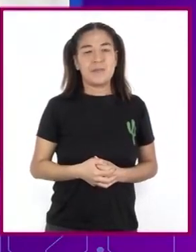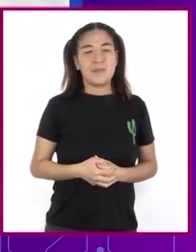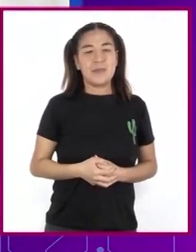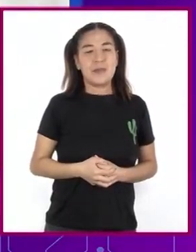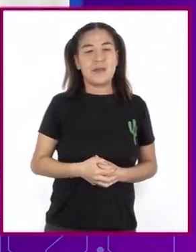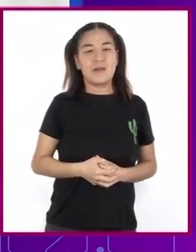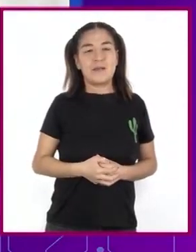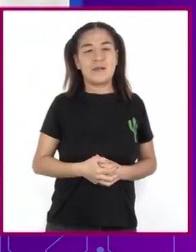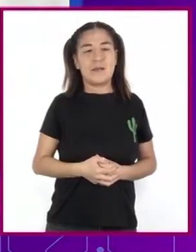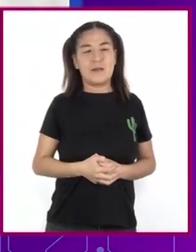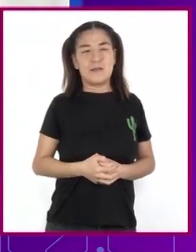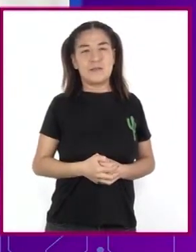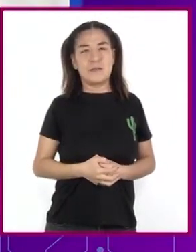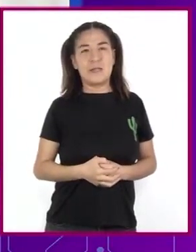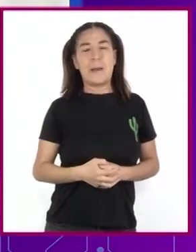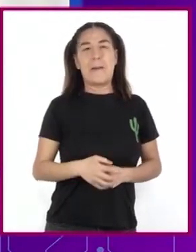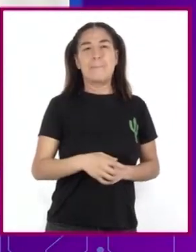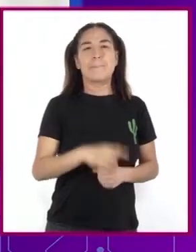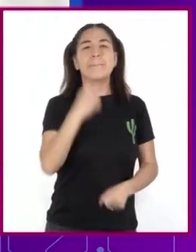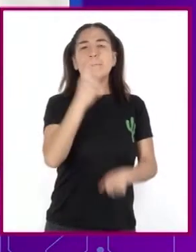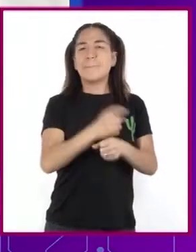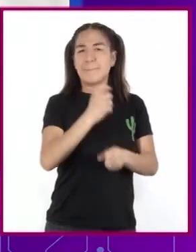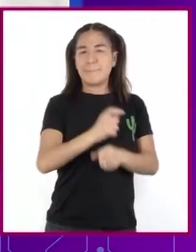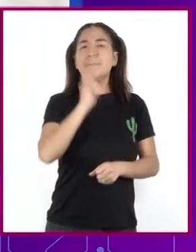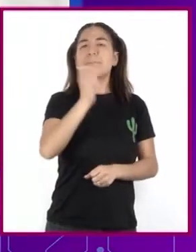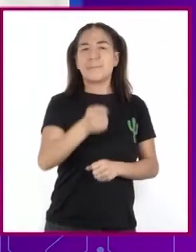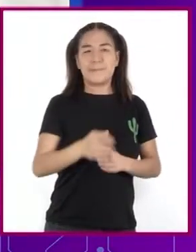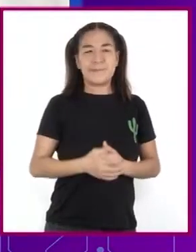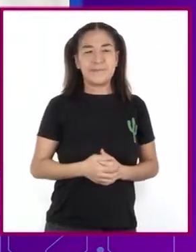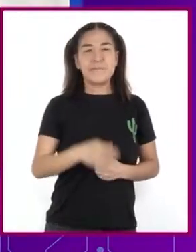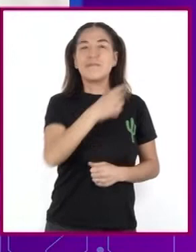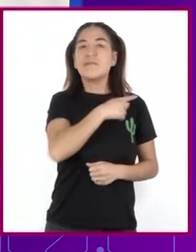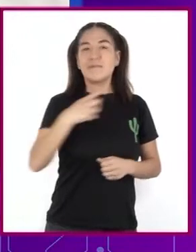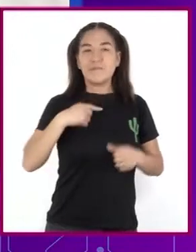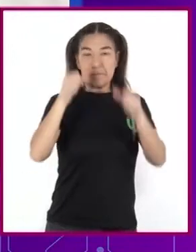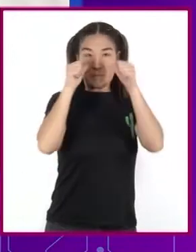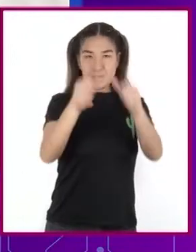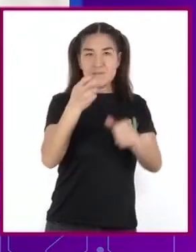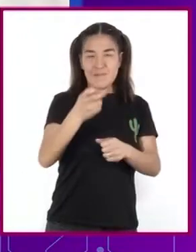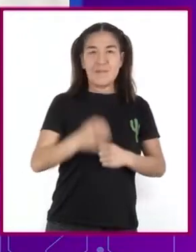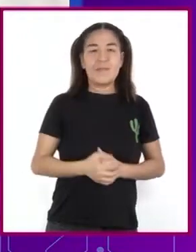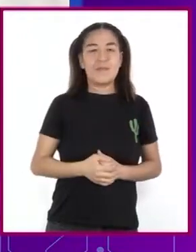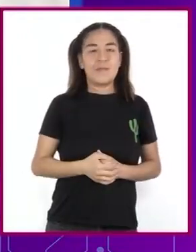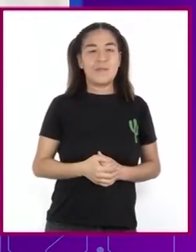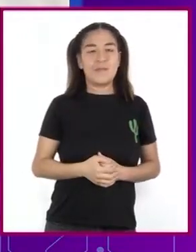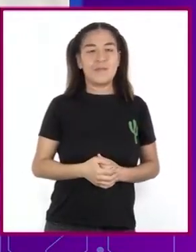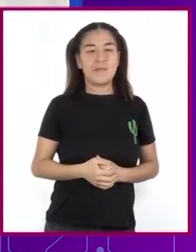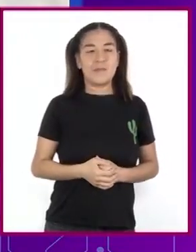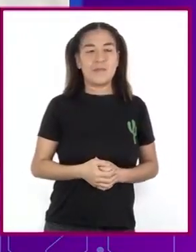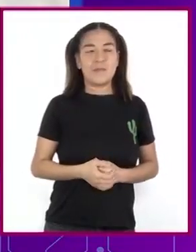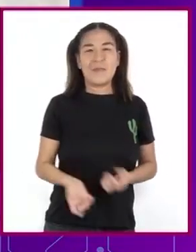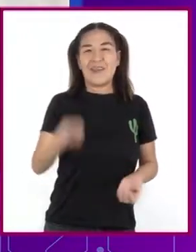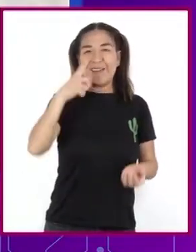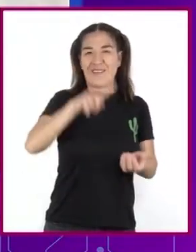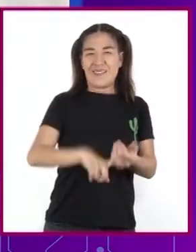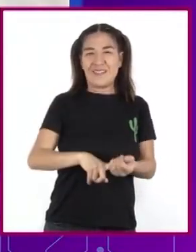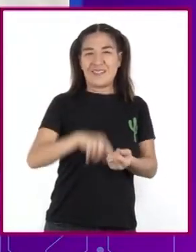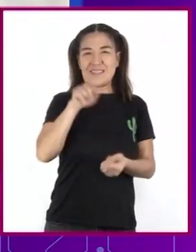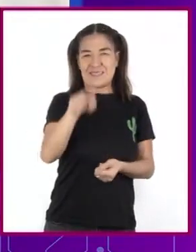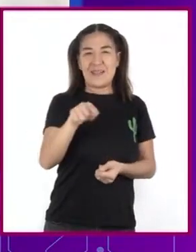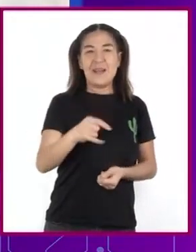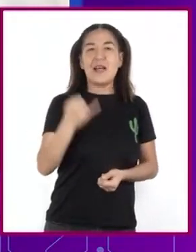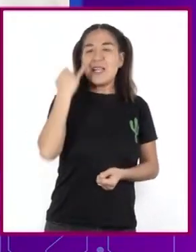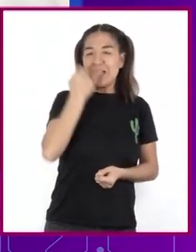Lo primero que tenemos que tener en cuenta es que el idioma español se encuentra dentro de los idiomas